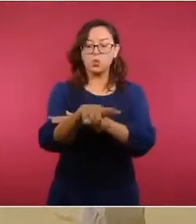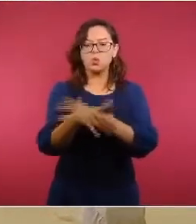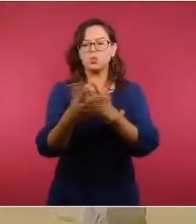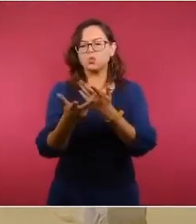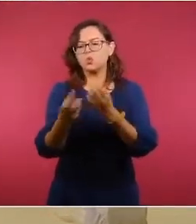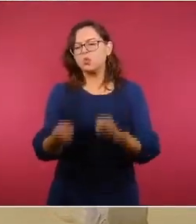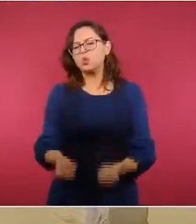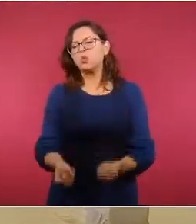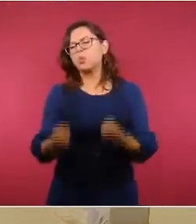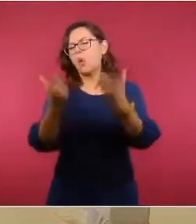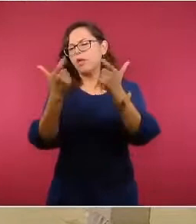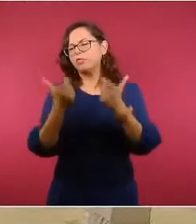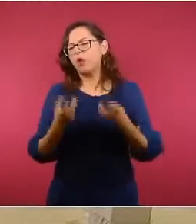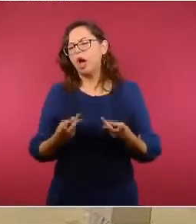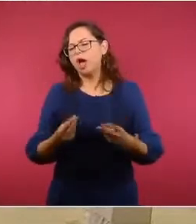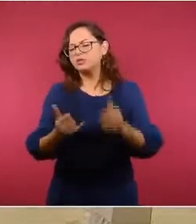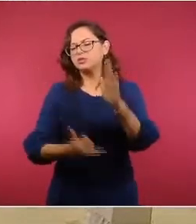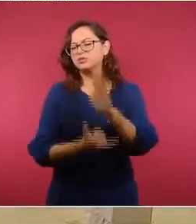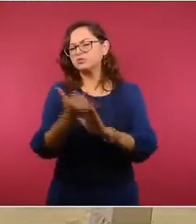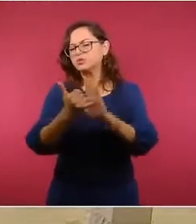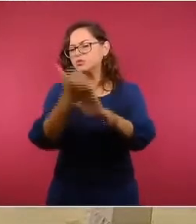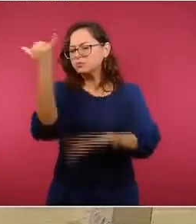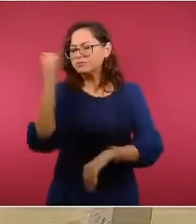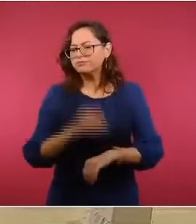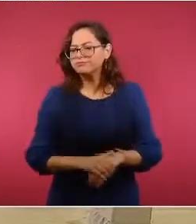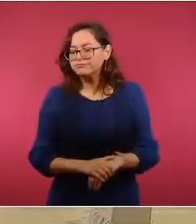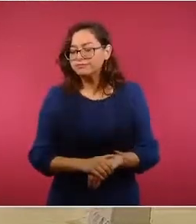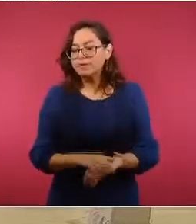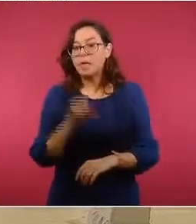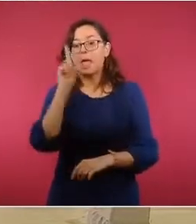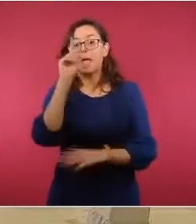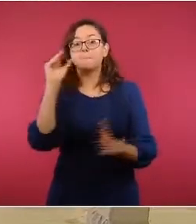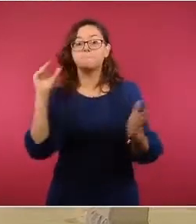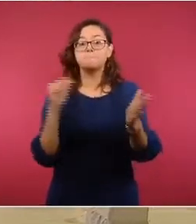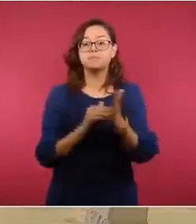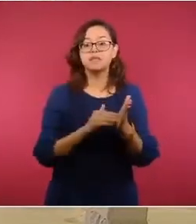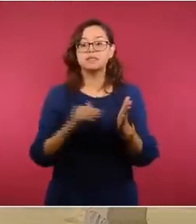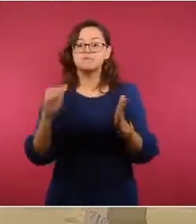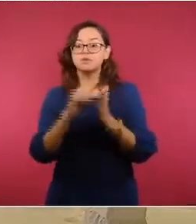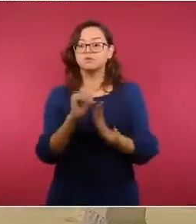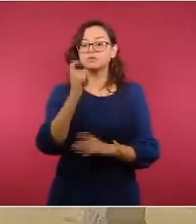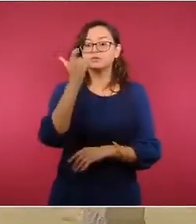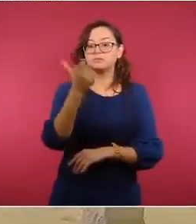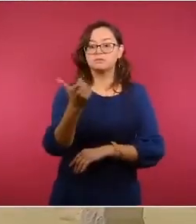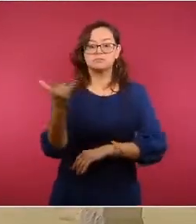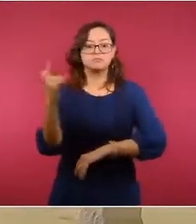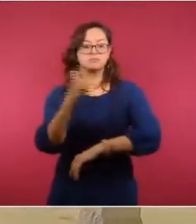casi 1,000 millones de pesos para guardar el avión.